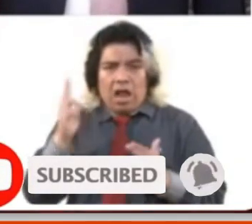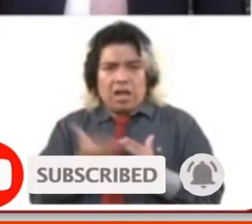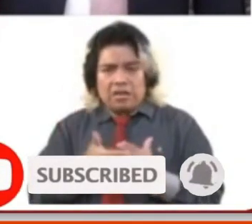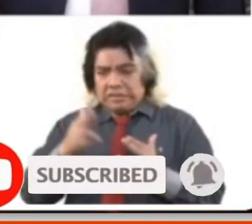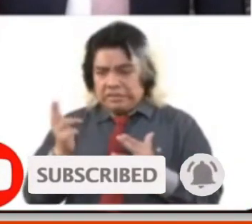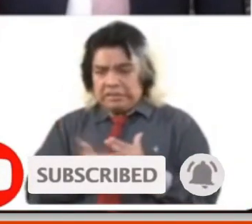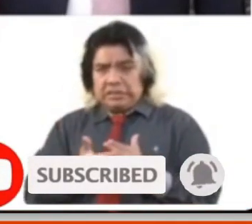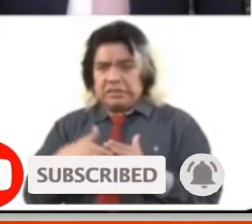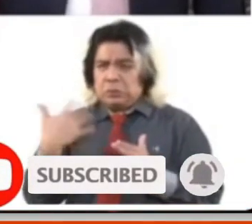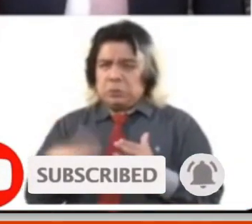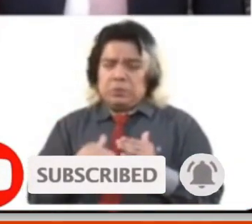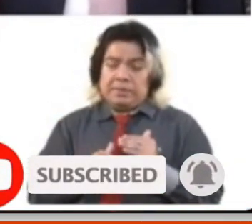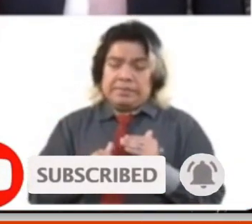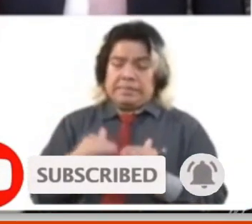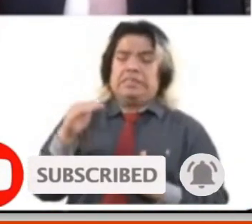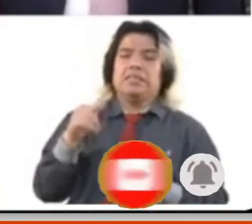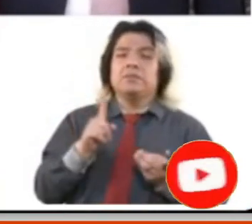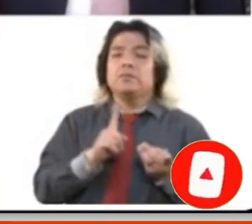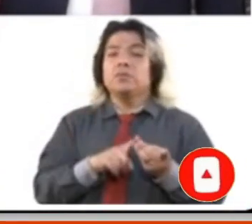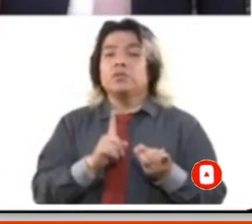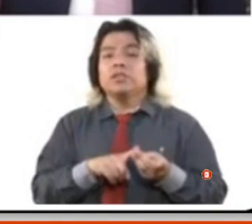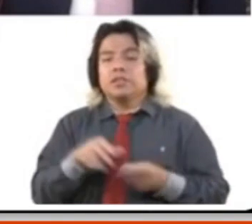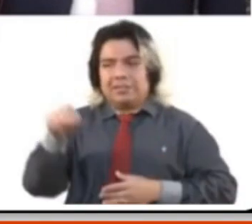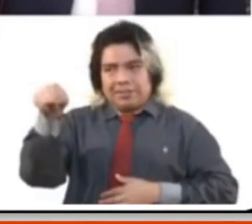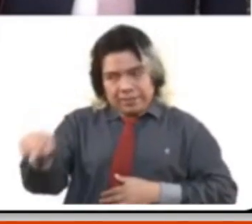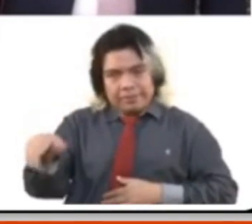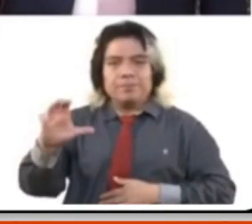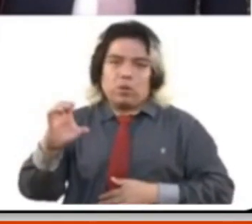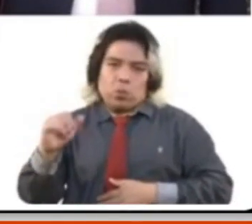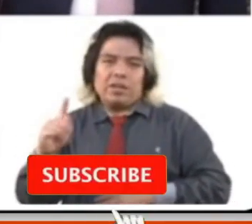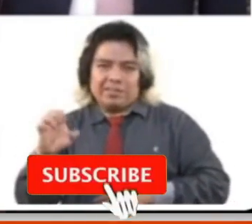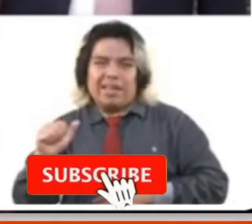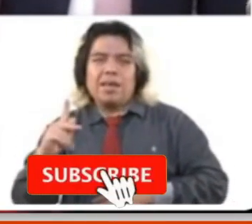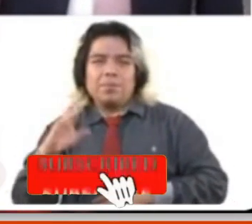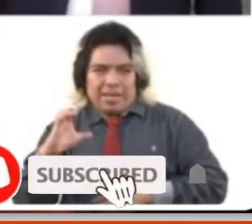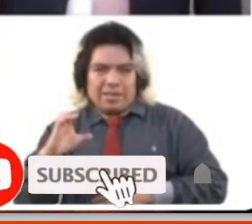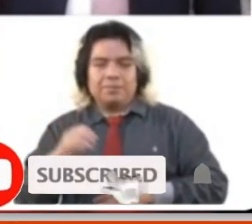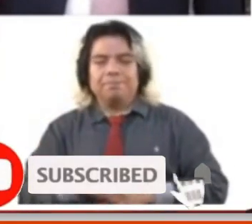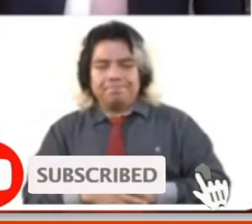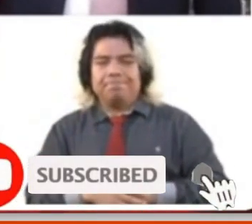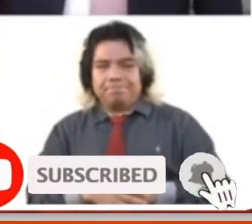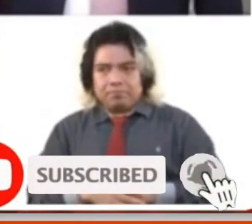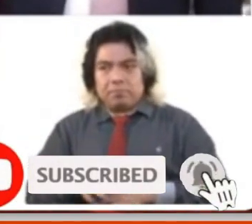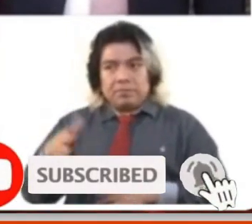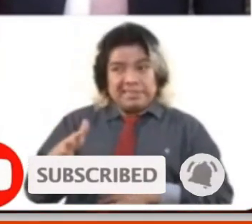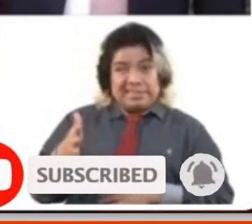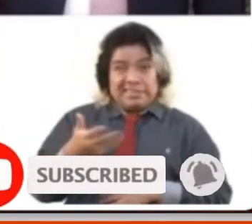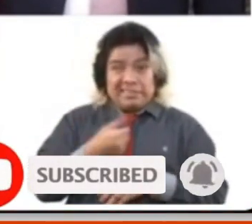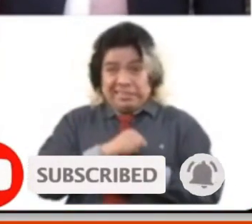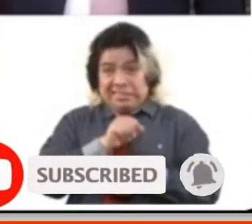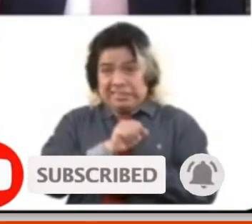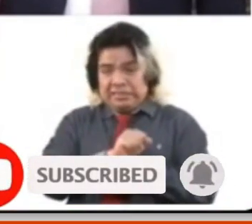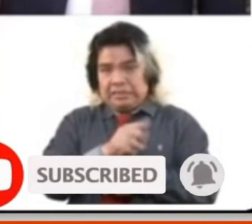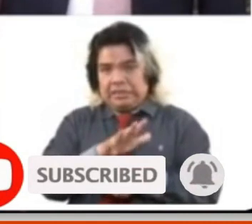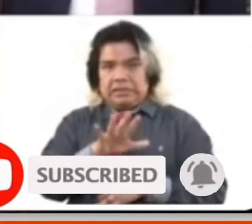muy alto, y una de las zonas donde era más alto era justamente aquí en Coatepec. Podíamos llegar a semanas en donde